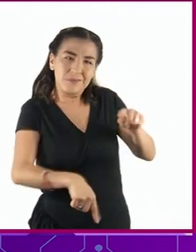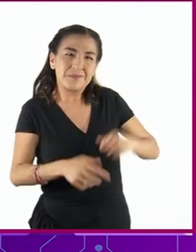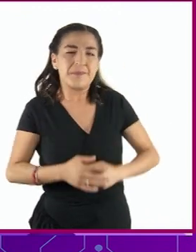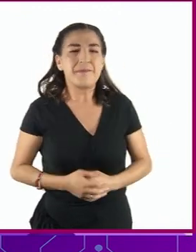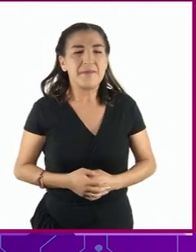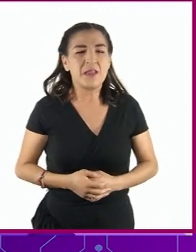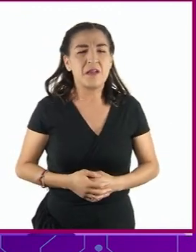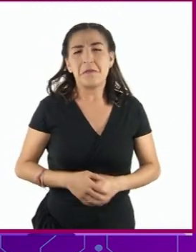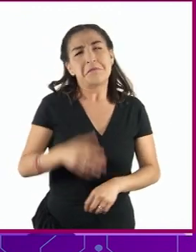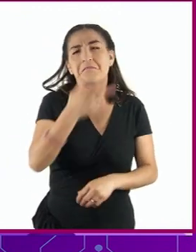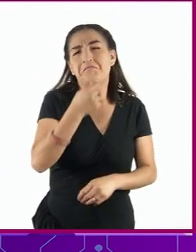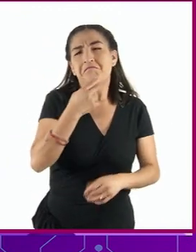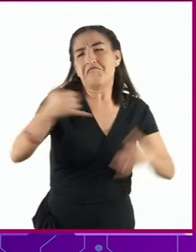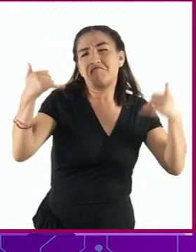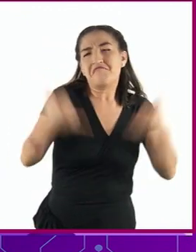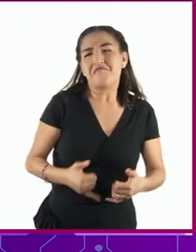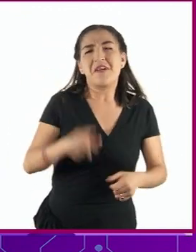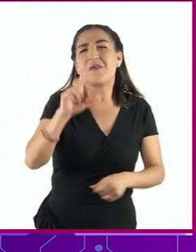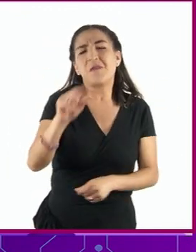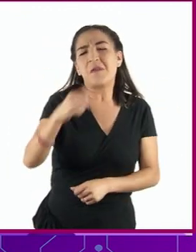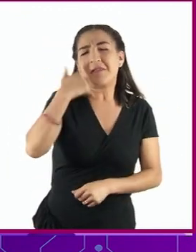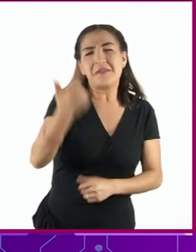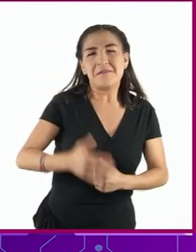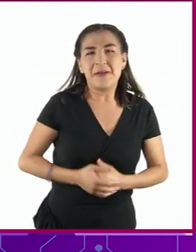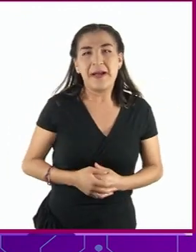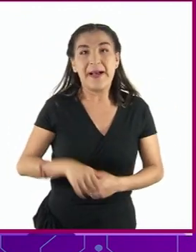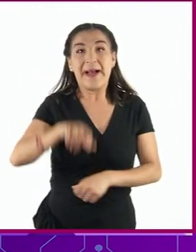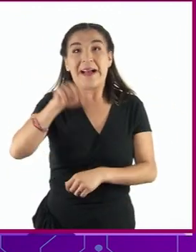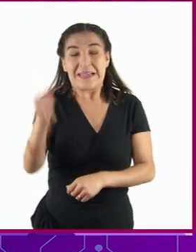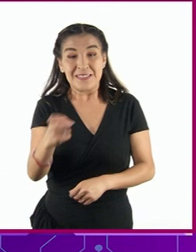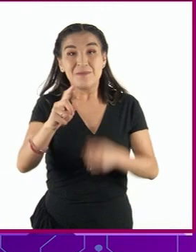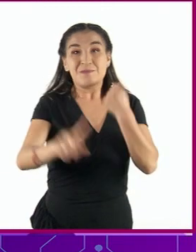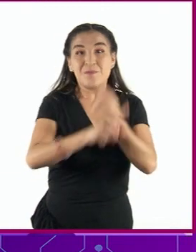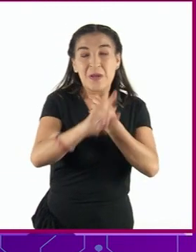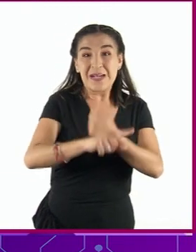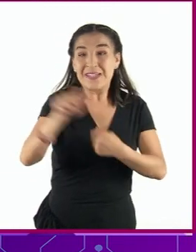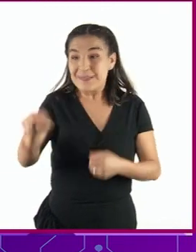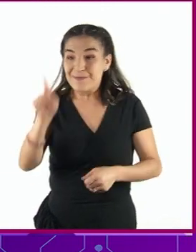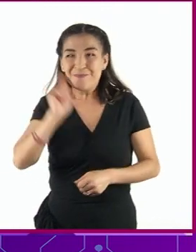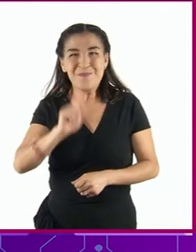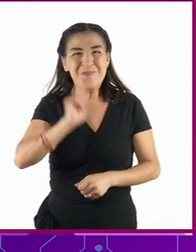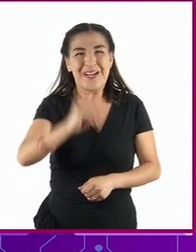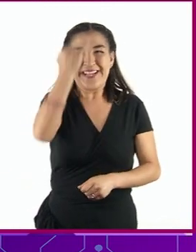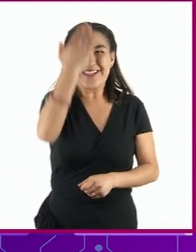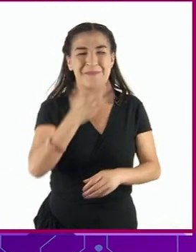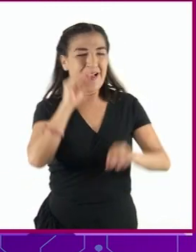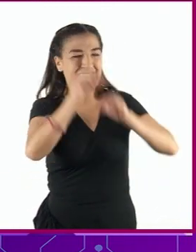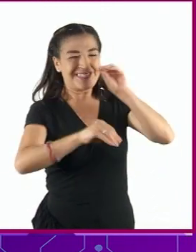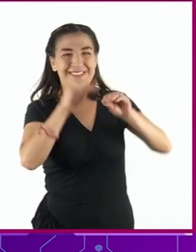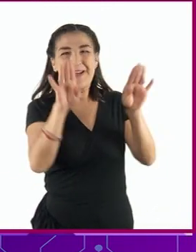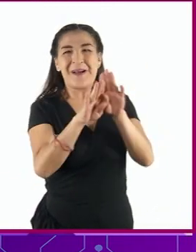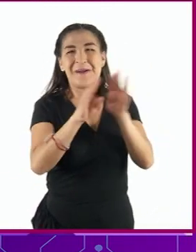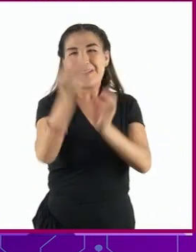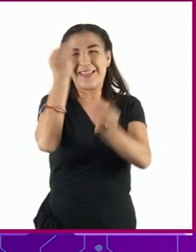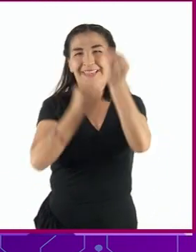Jorge se negó y se superpuso. En cada una, la imagen caricaturizada de Patricia con su